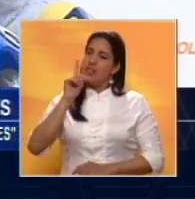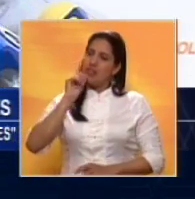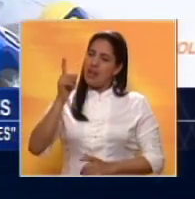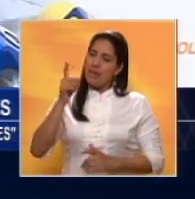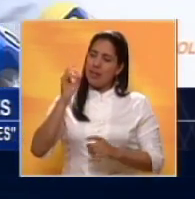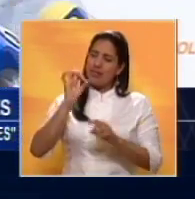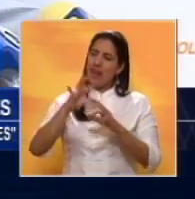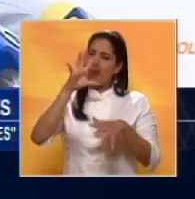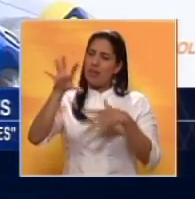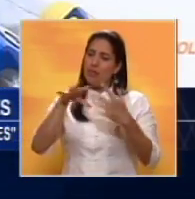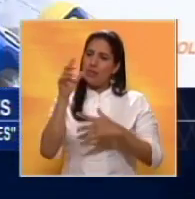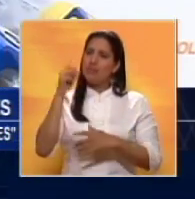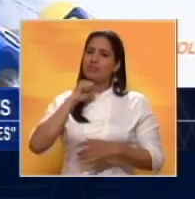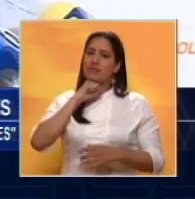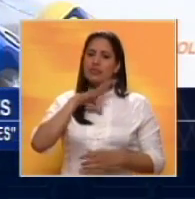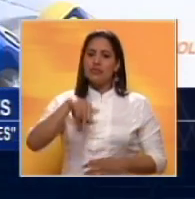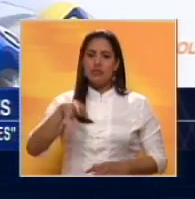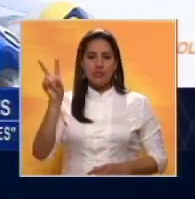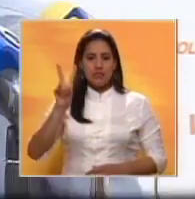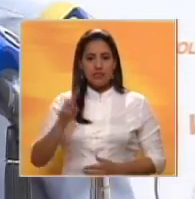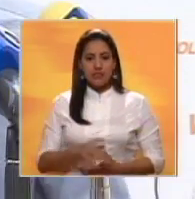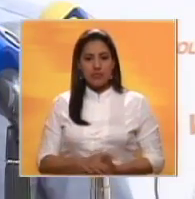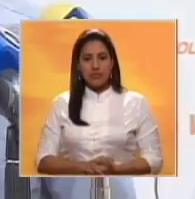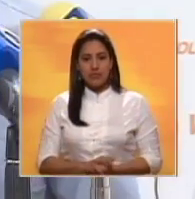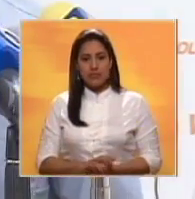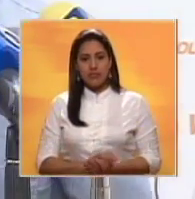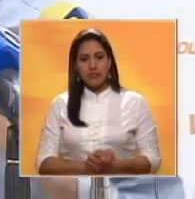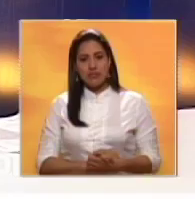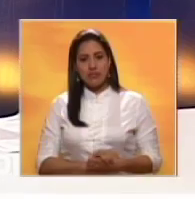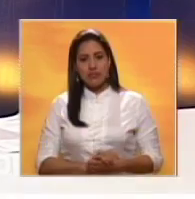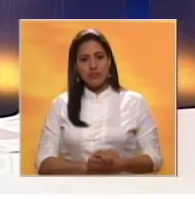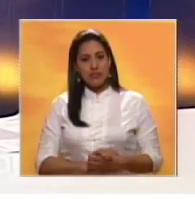sienta un grave precedente en la historia democrática de Venezuela.